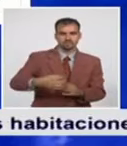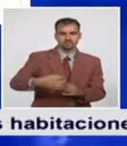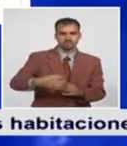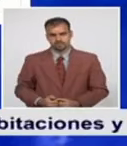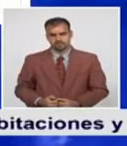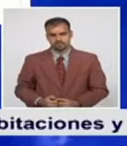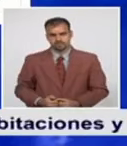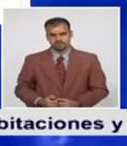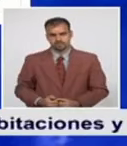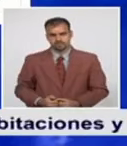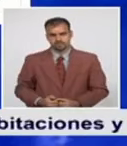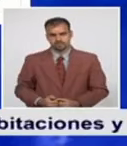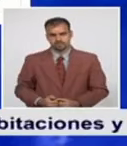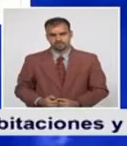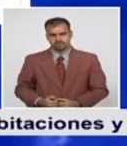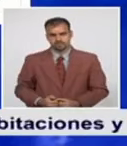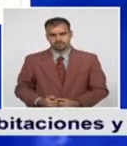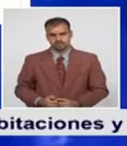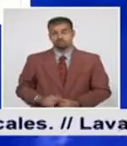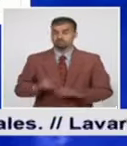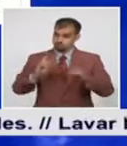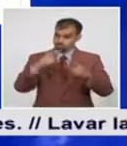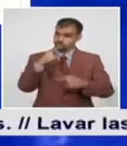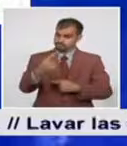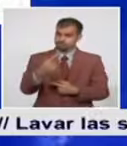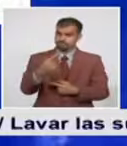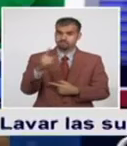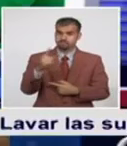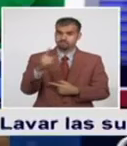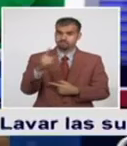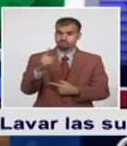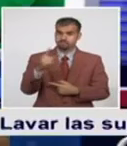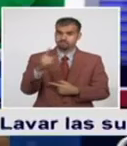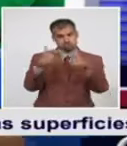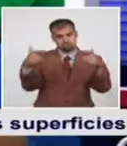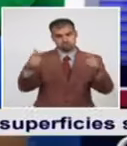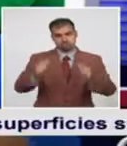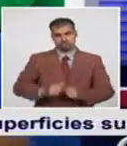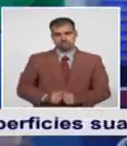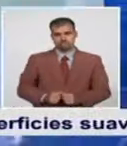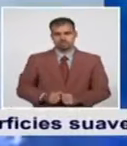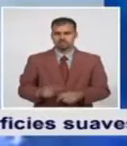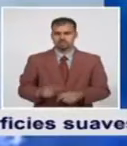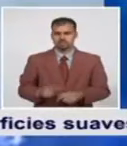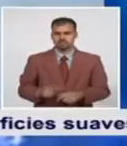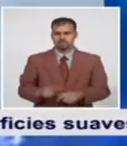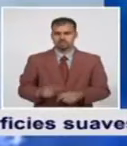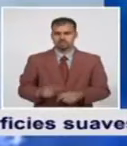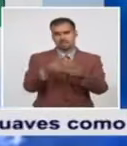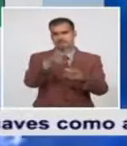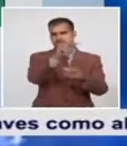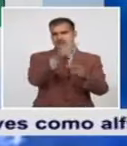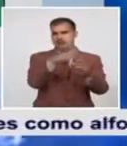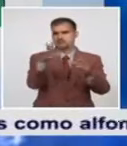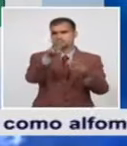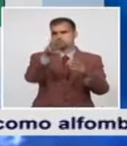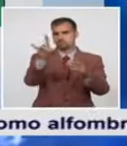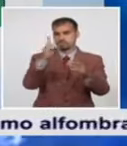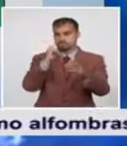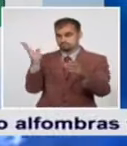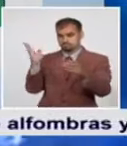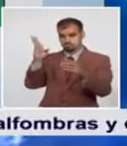Reitero, cifra muy elevada y de mucho riesgo. De 20 a 39 años se diagnosticaron 280